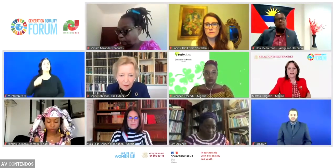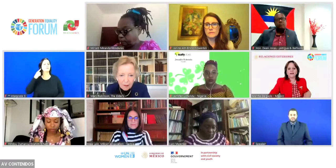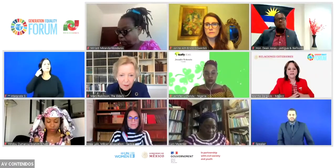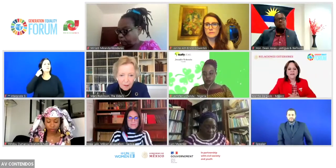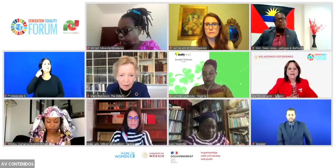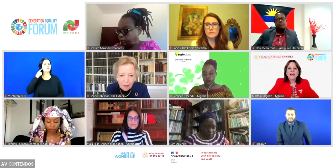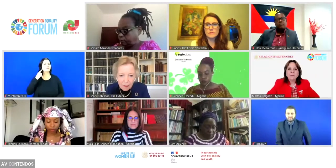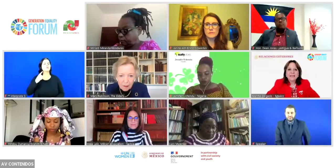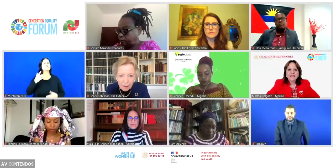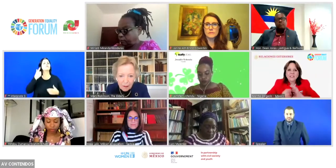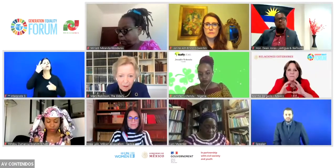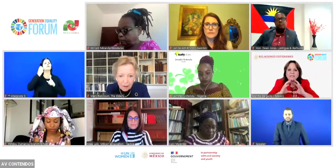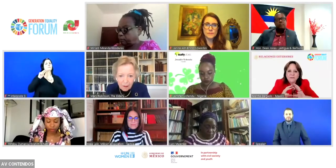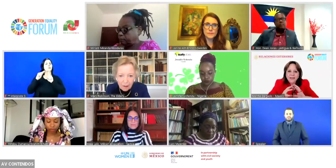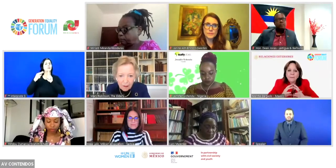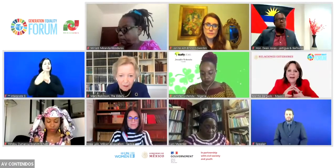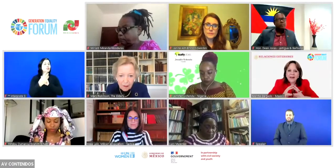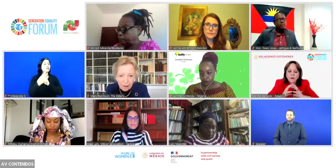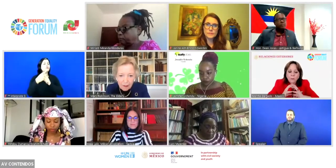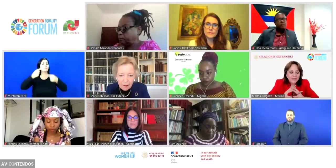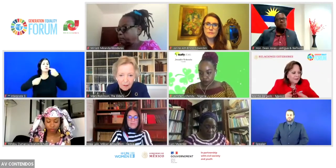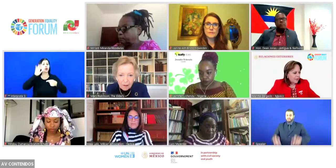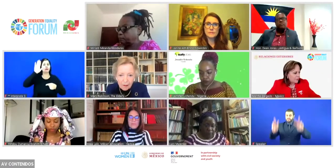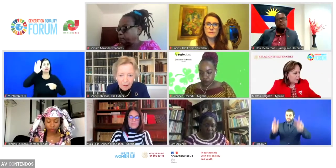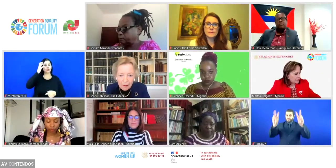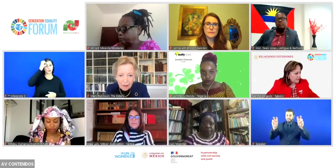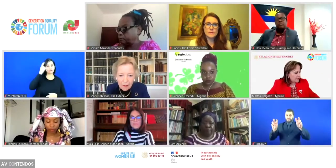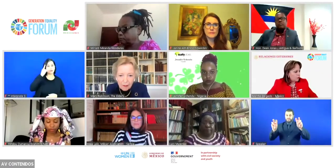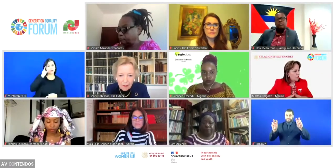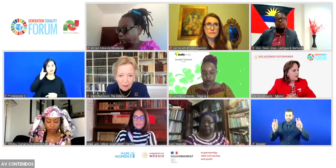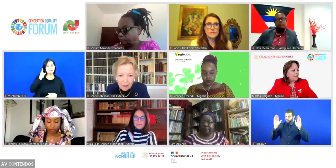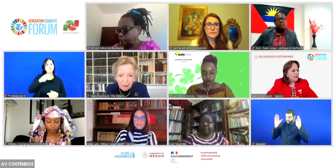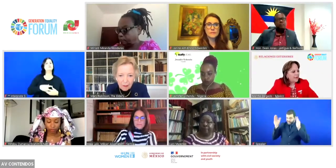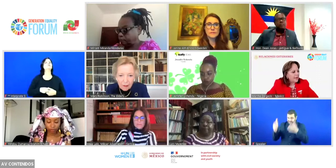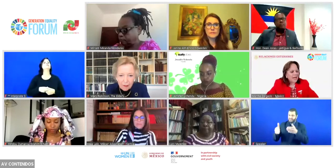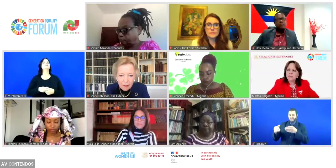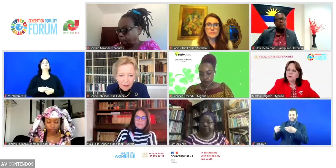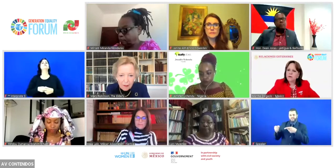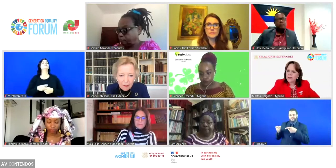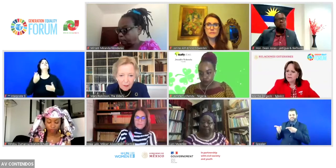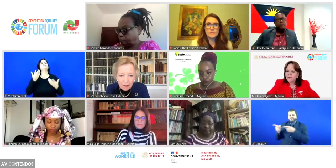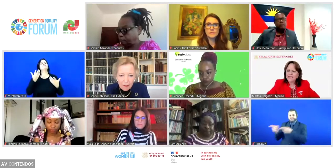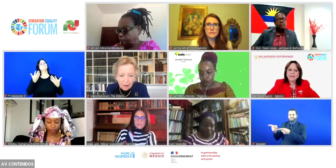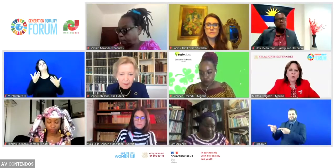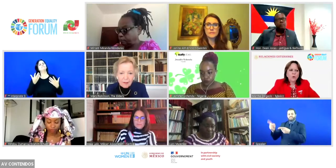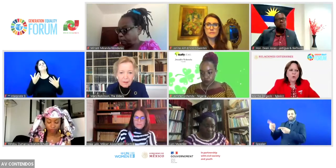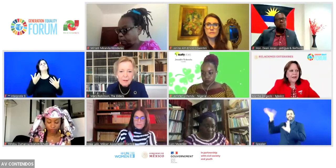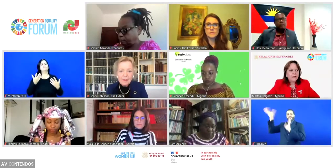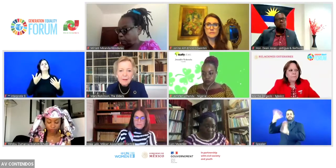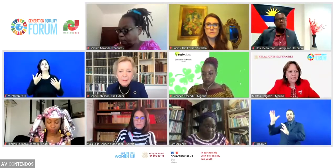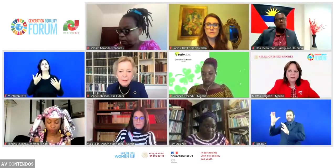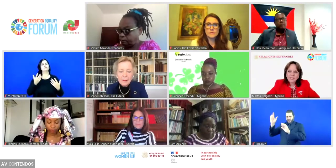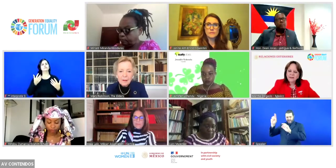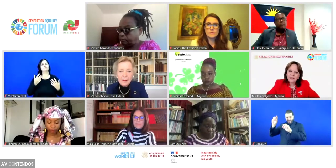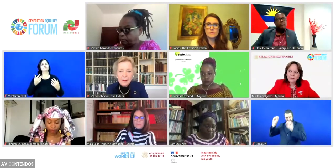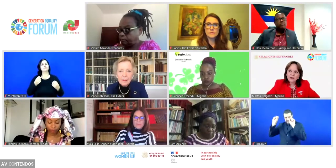públicas. En materia específica para el combate al cambio climático, ha sido muy particular el impacto